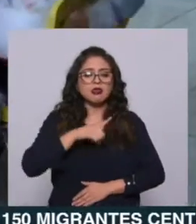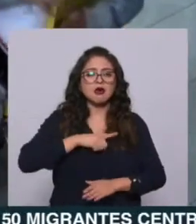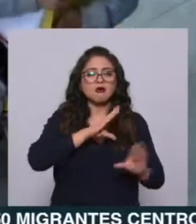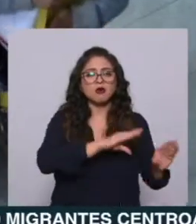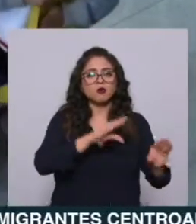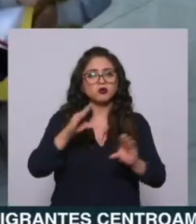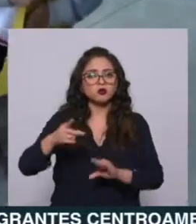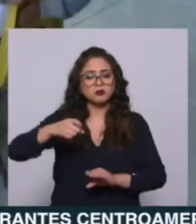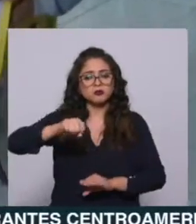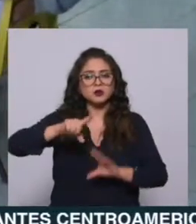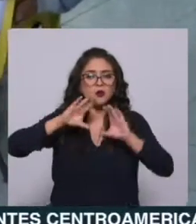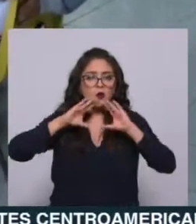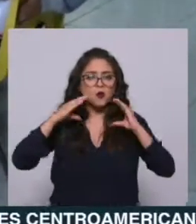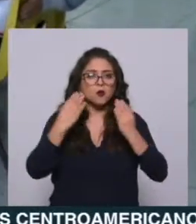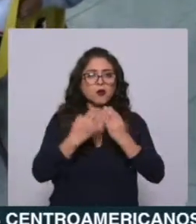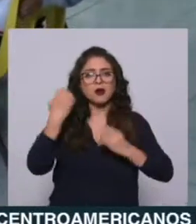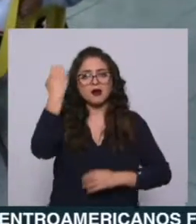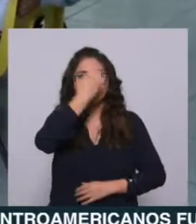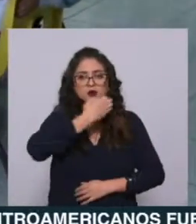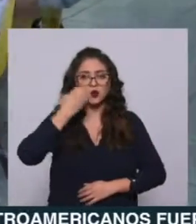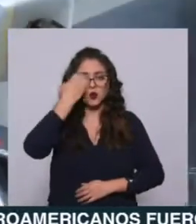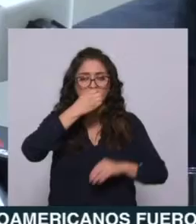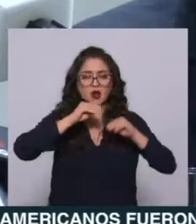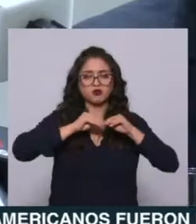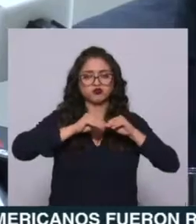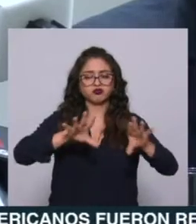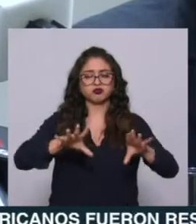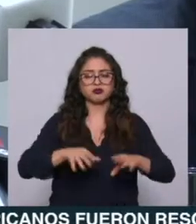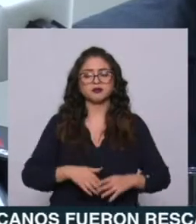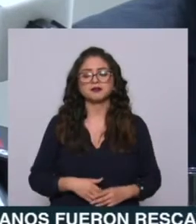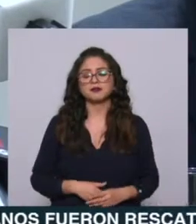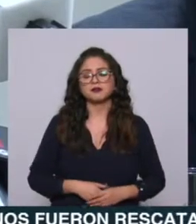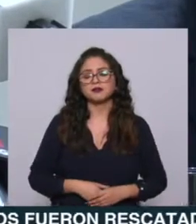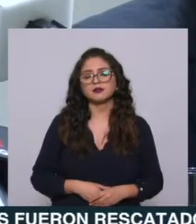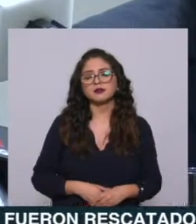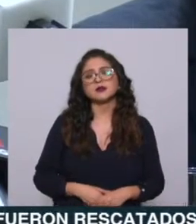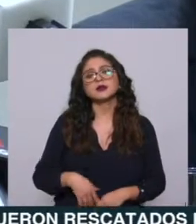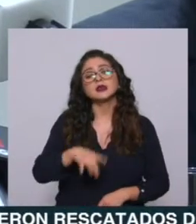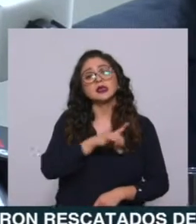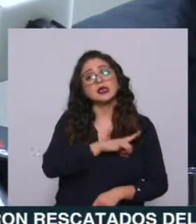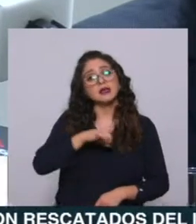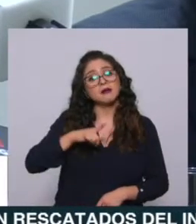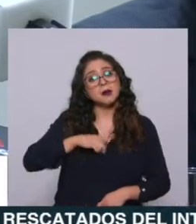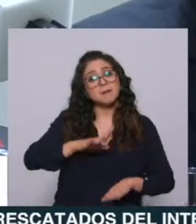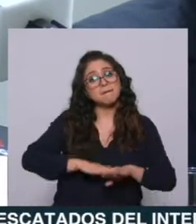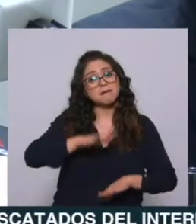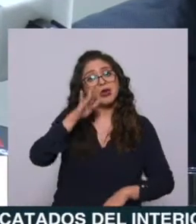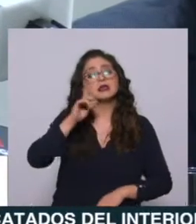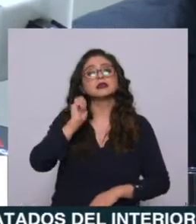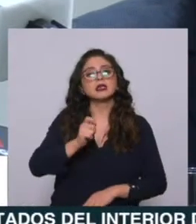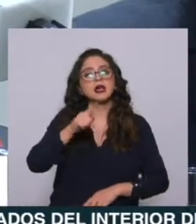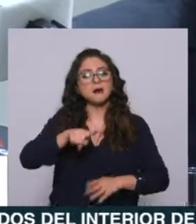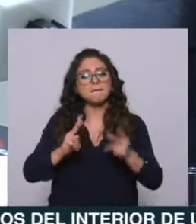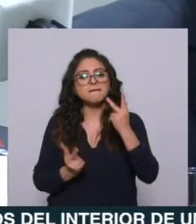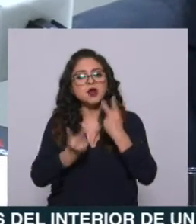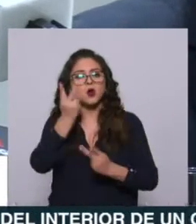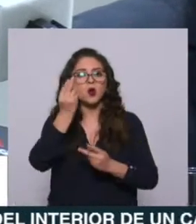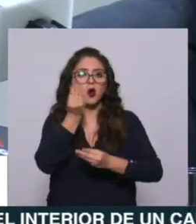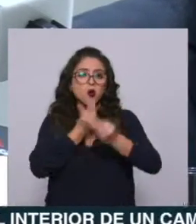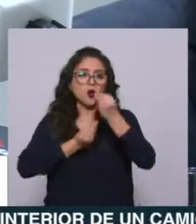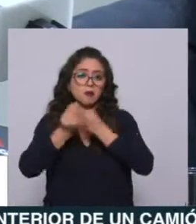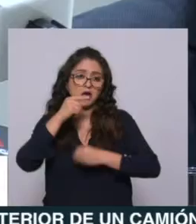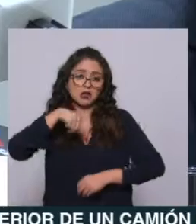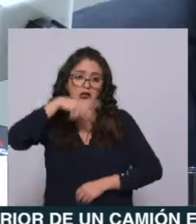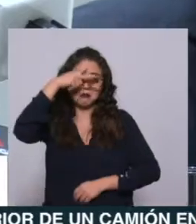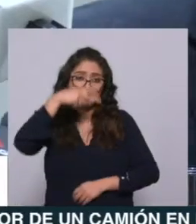en la comunidad escolar a través de esta campaña. Habría que aumentar el consumo de leguminosas. En México se ha disminuido,